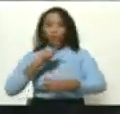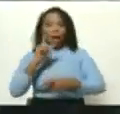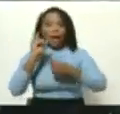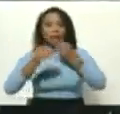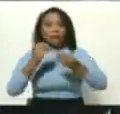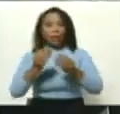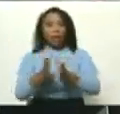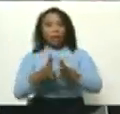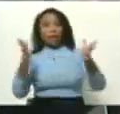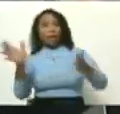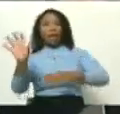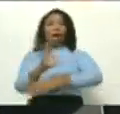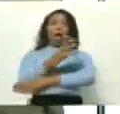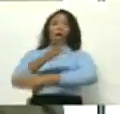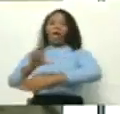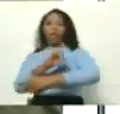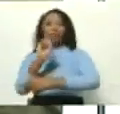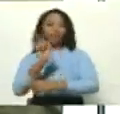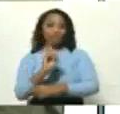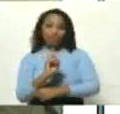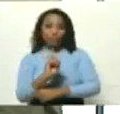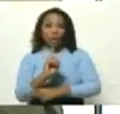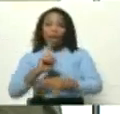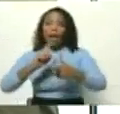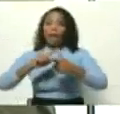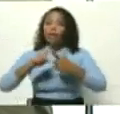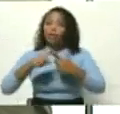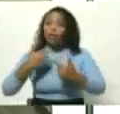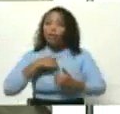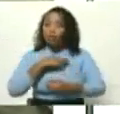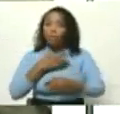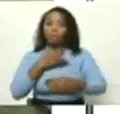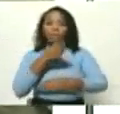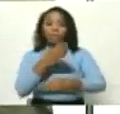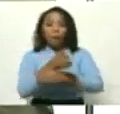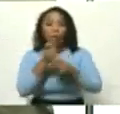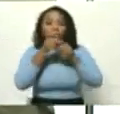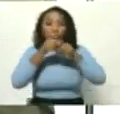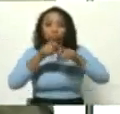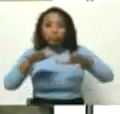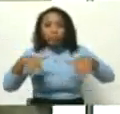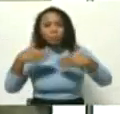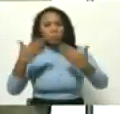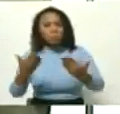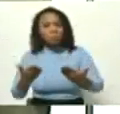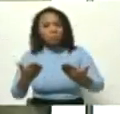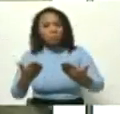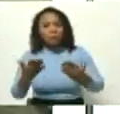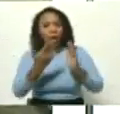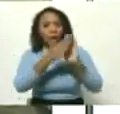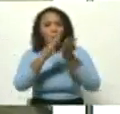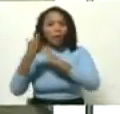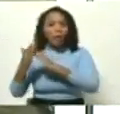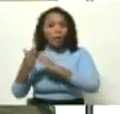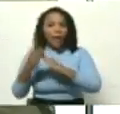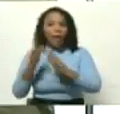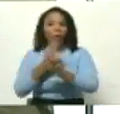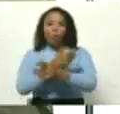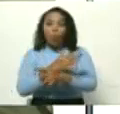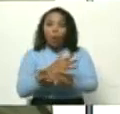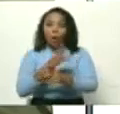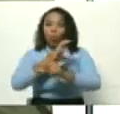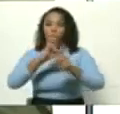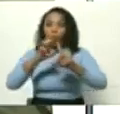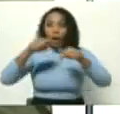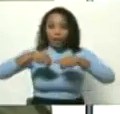conciertos en la ciudad. Por lo tanto, entonces vamos a estar desplegados en las comunidades con juegos tradicionales.